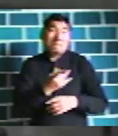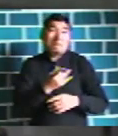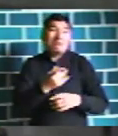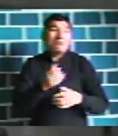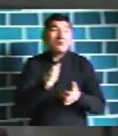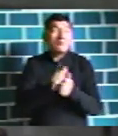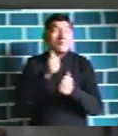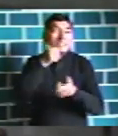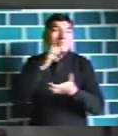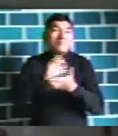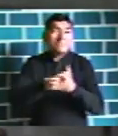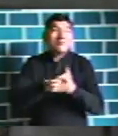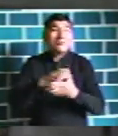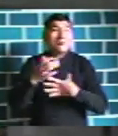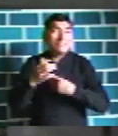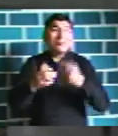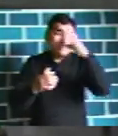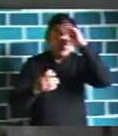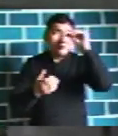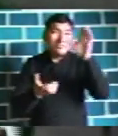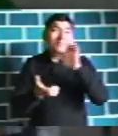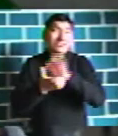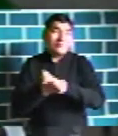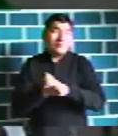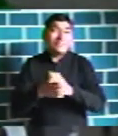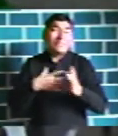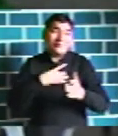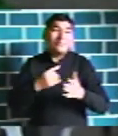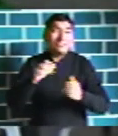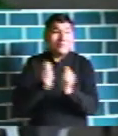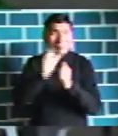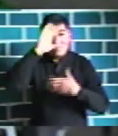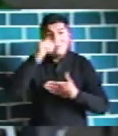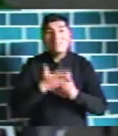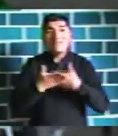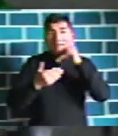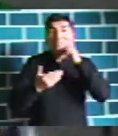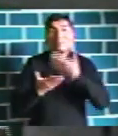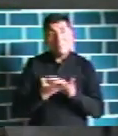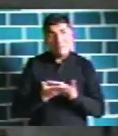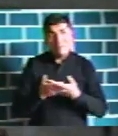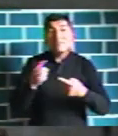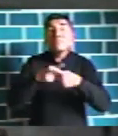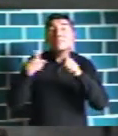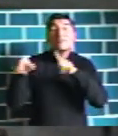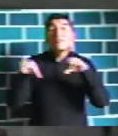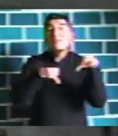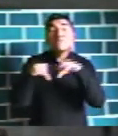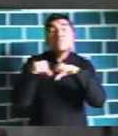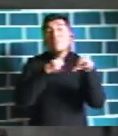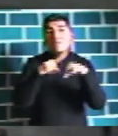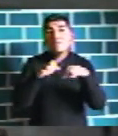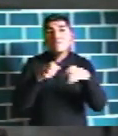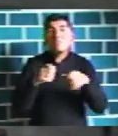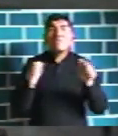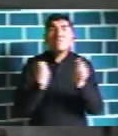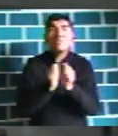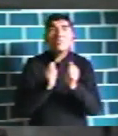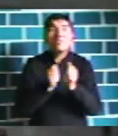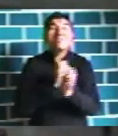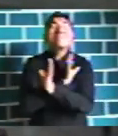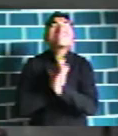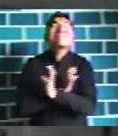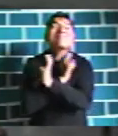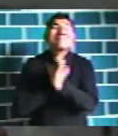tu esposa date el gusto con tu esposo date el gusto con tus hijos pero hazlo hazlo pues con ese